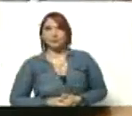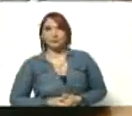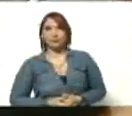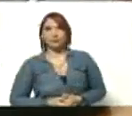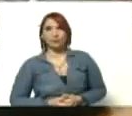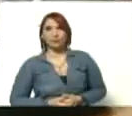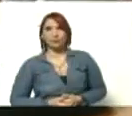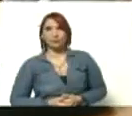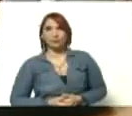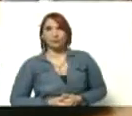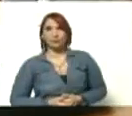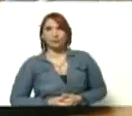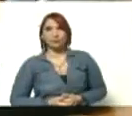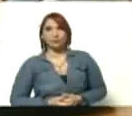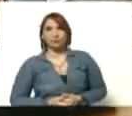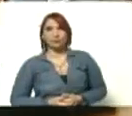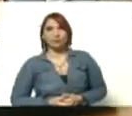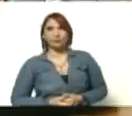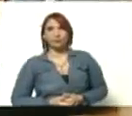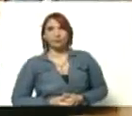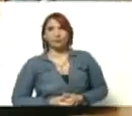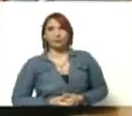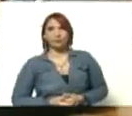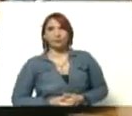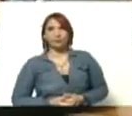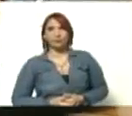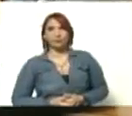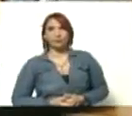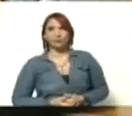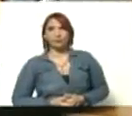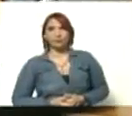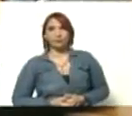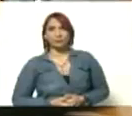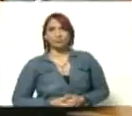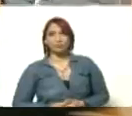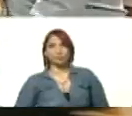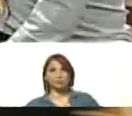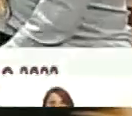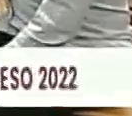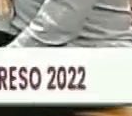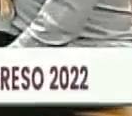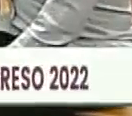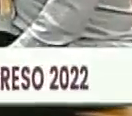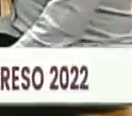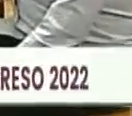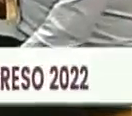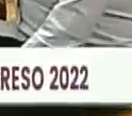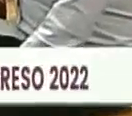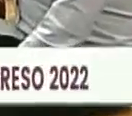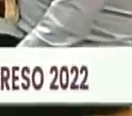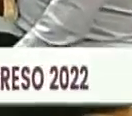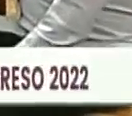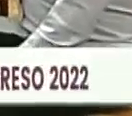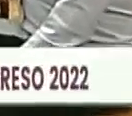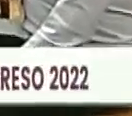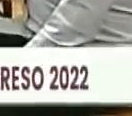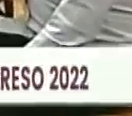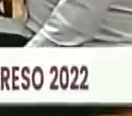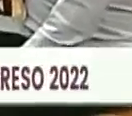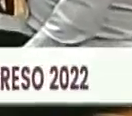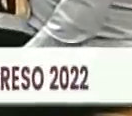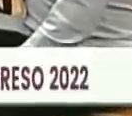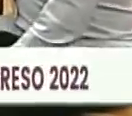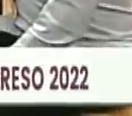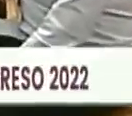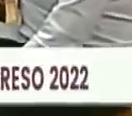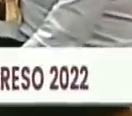todo, saludos a la ministra de Educación, saludos a la vicepresidenta, un placer tenerlas aquí en el Comité Educativo Fermín Toro, aquí en Radio